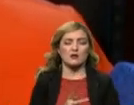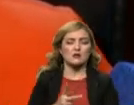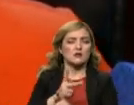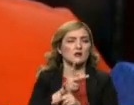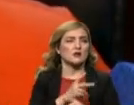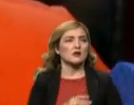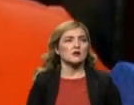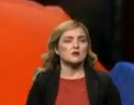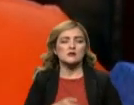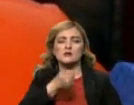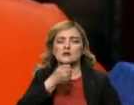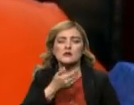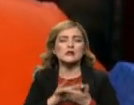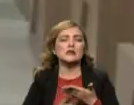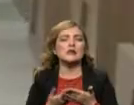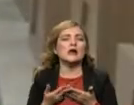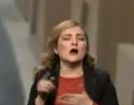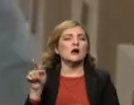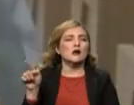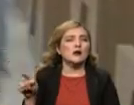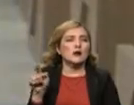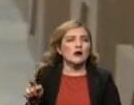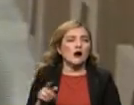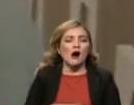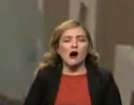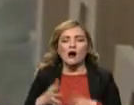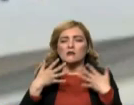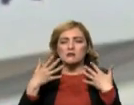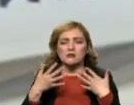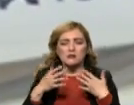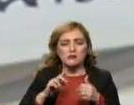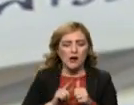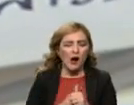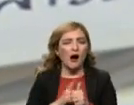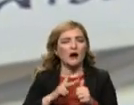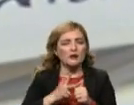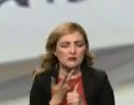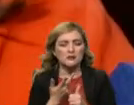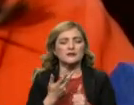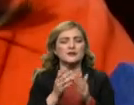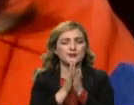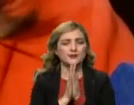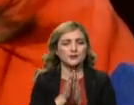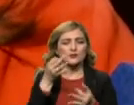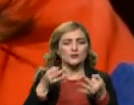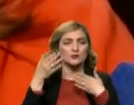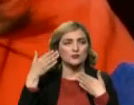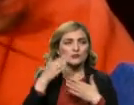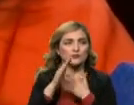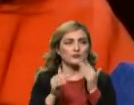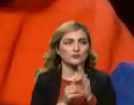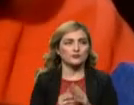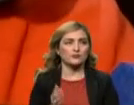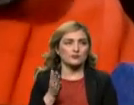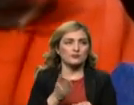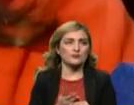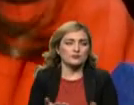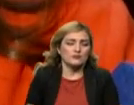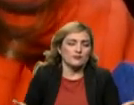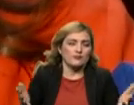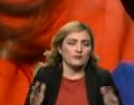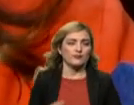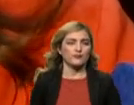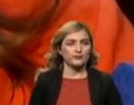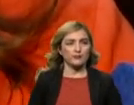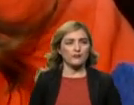una improvisada rueda de prensa en San Borondón, Romo se refirió también al tercer pedido de juicio político en su contra. Creo que la intencionalidad tiene más que ver